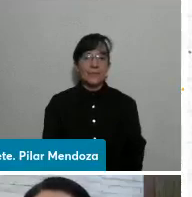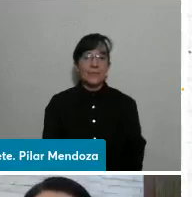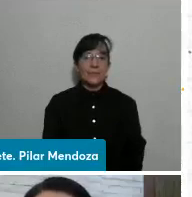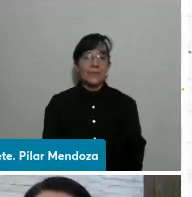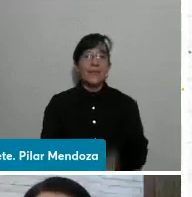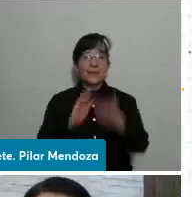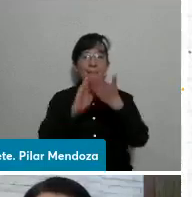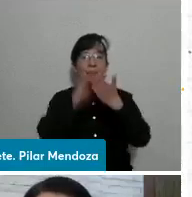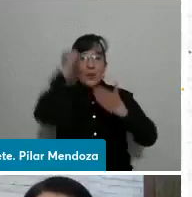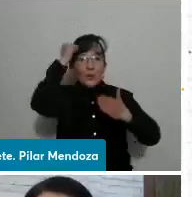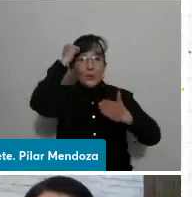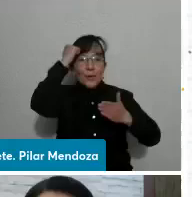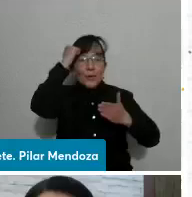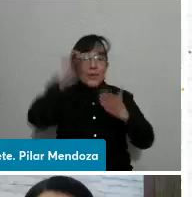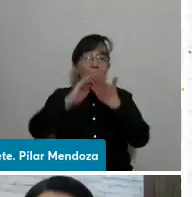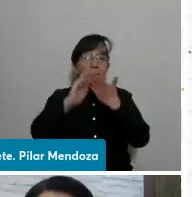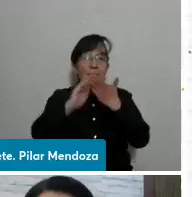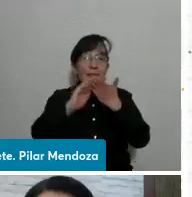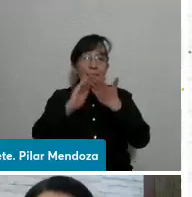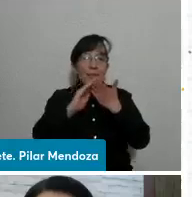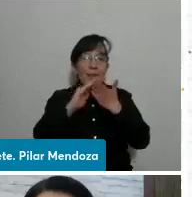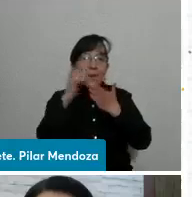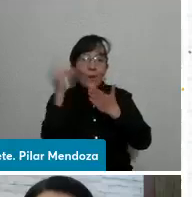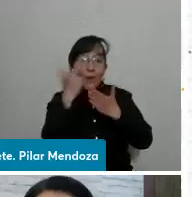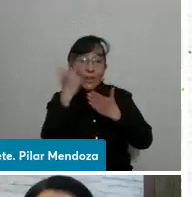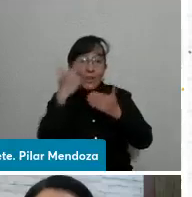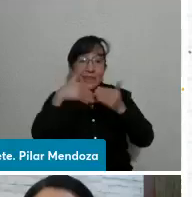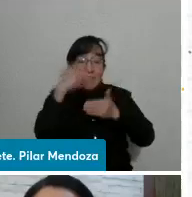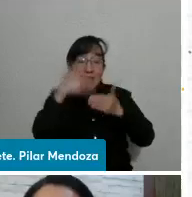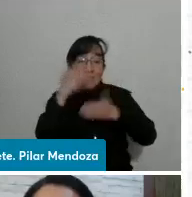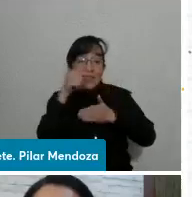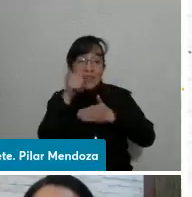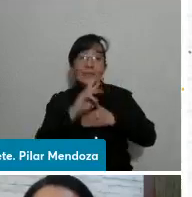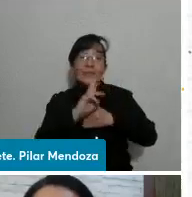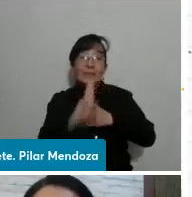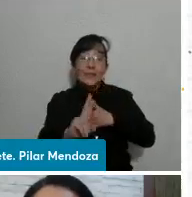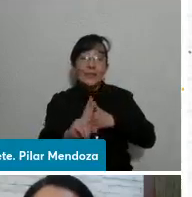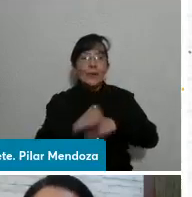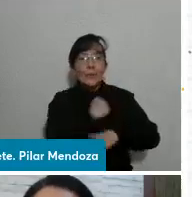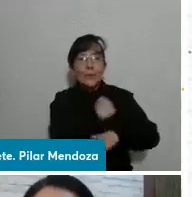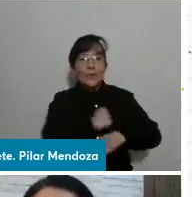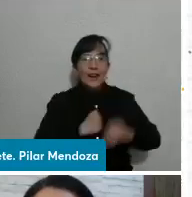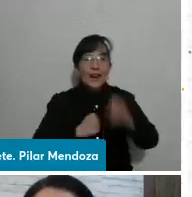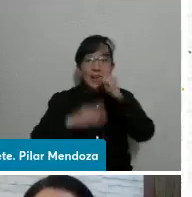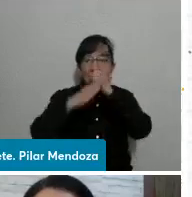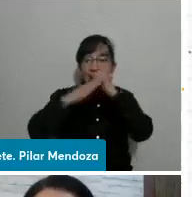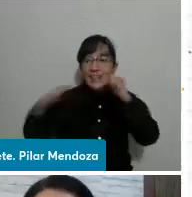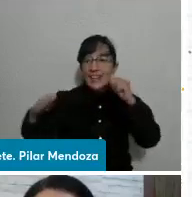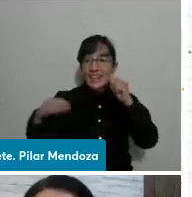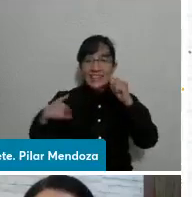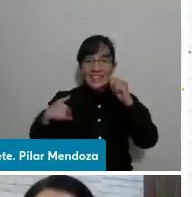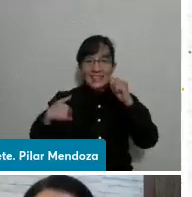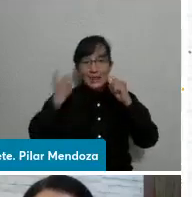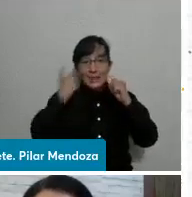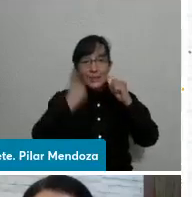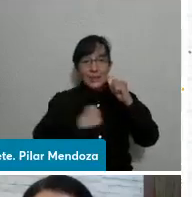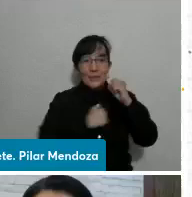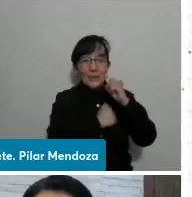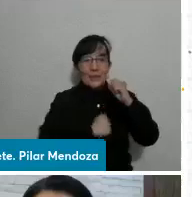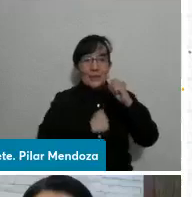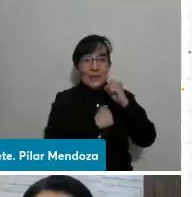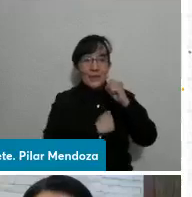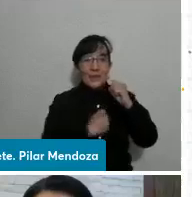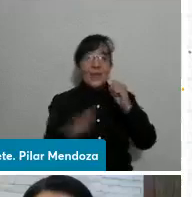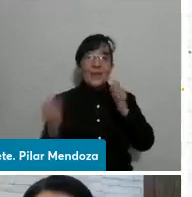Profesora Lacey, vamos a volver a iniciar con la respuesta. Vamos a encender el micrófono porque no la estamos escuchando. Así que de nuevo,